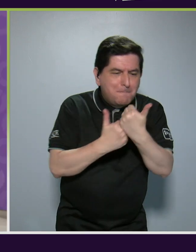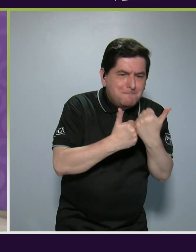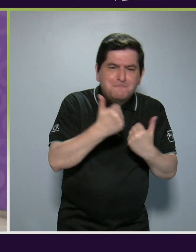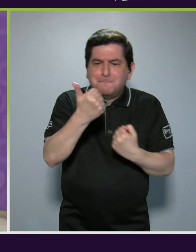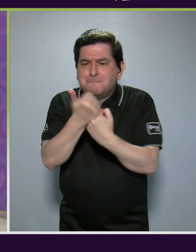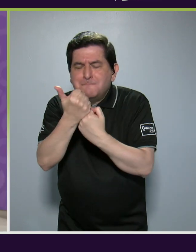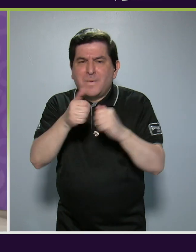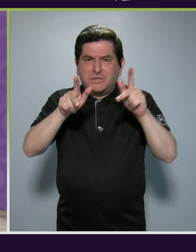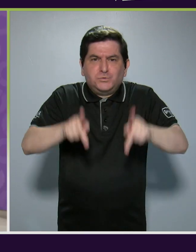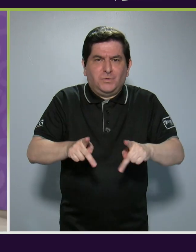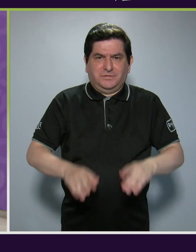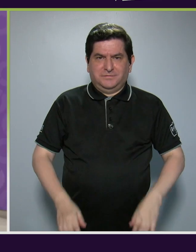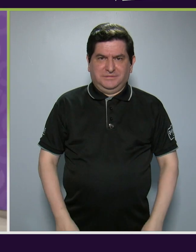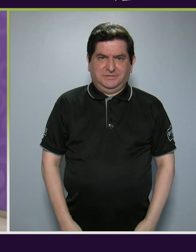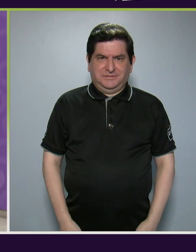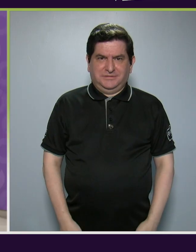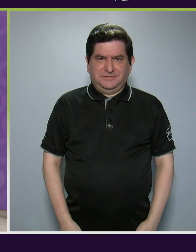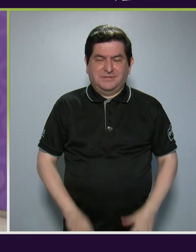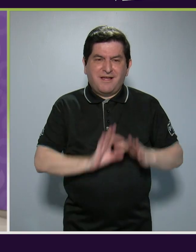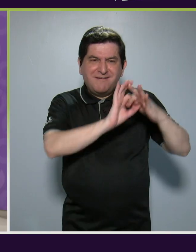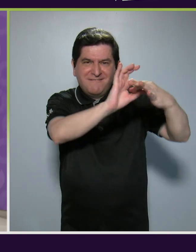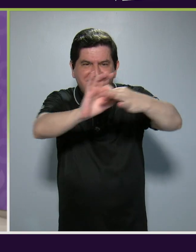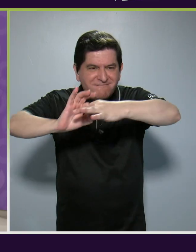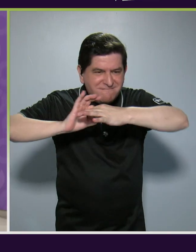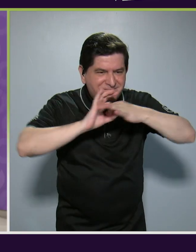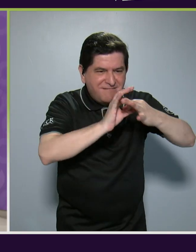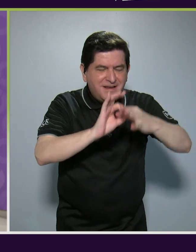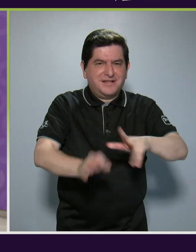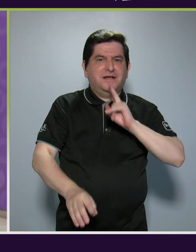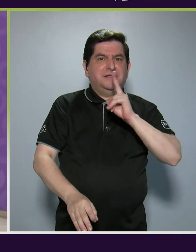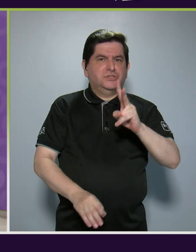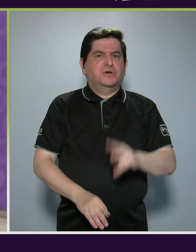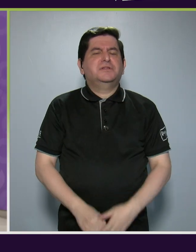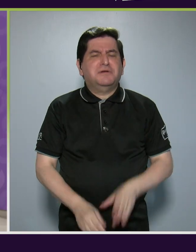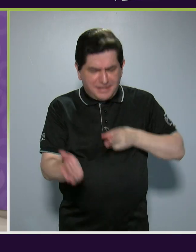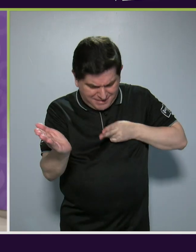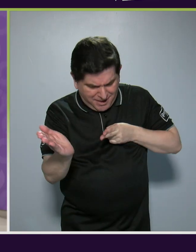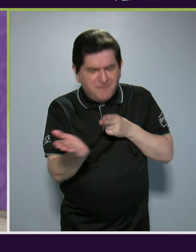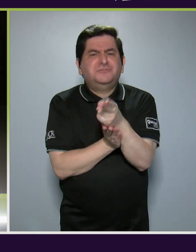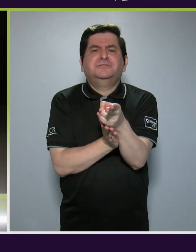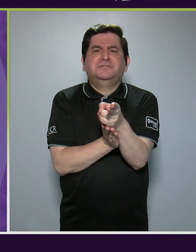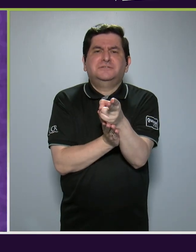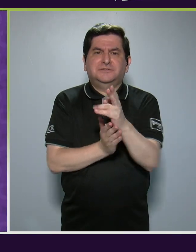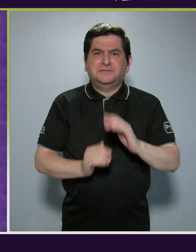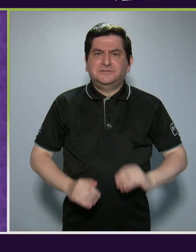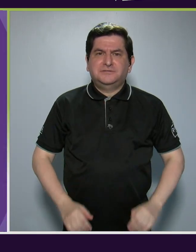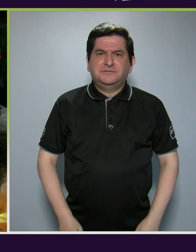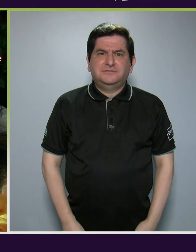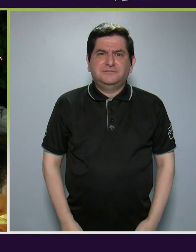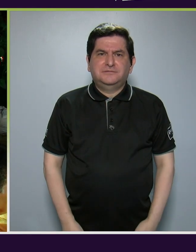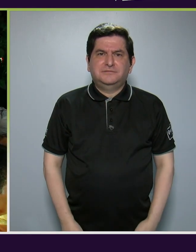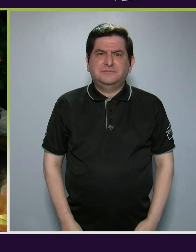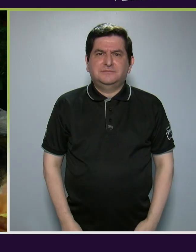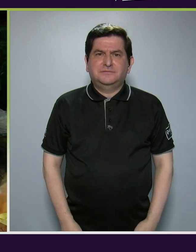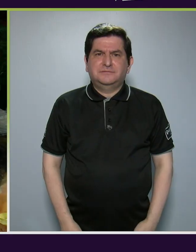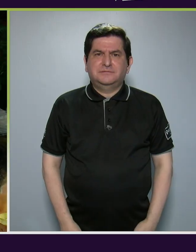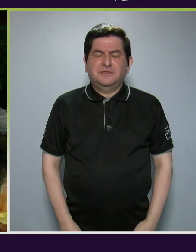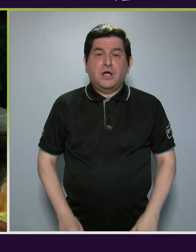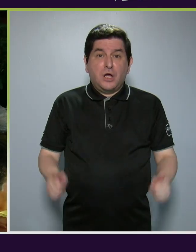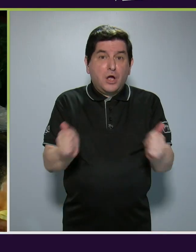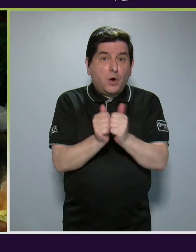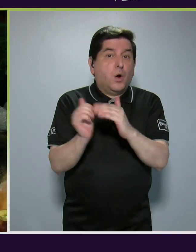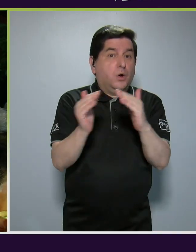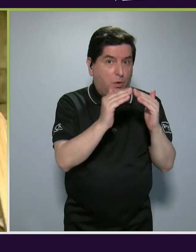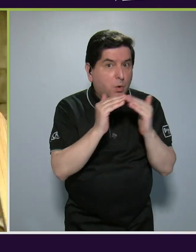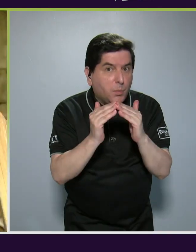¿verdad?, de relaciones realmente sinceras entre ellos, con la